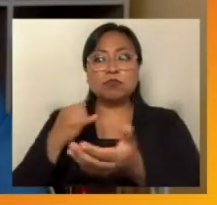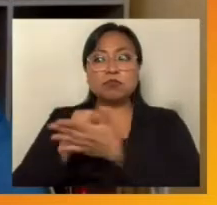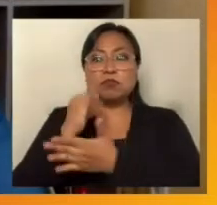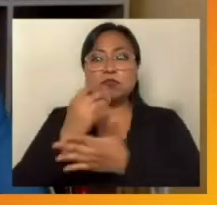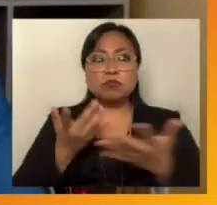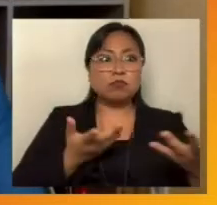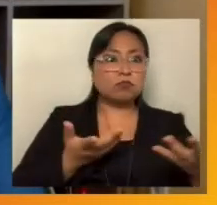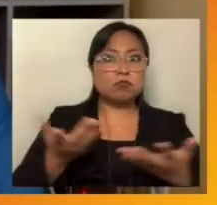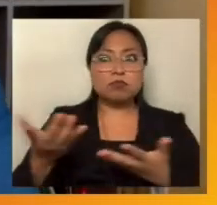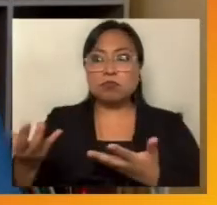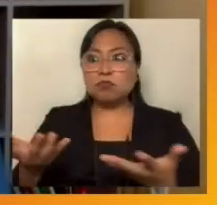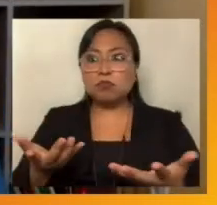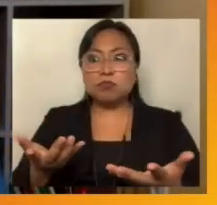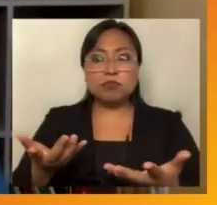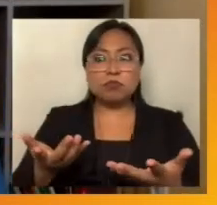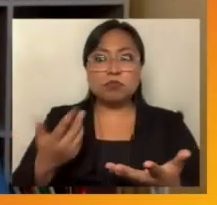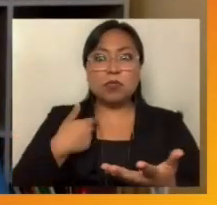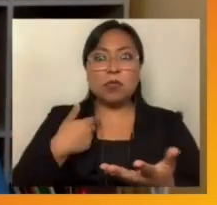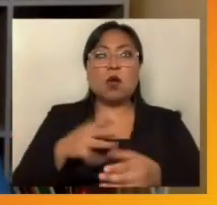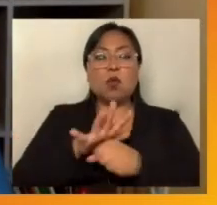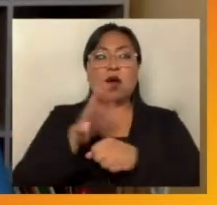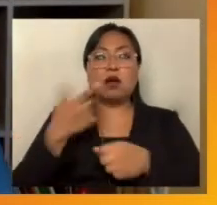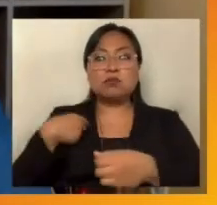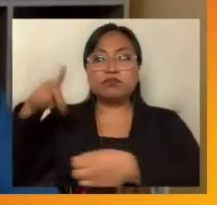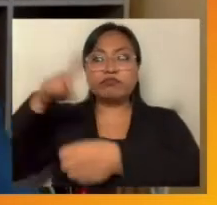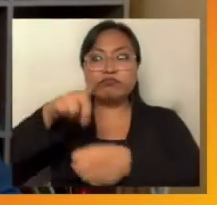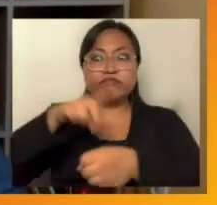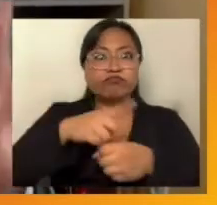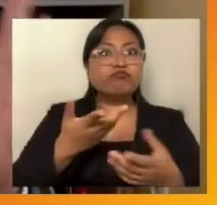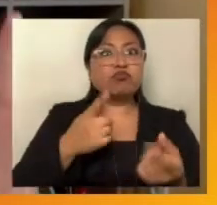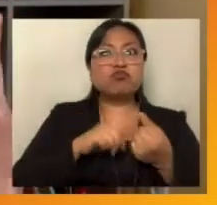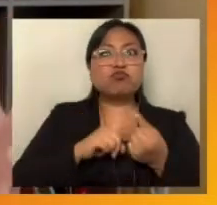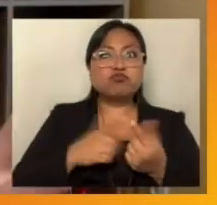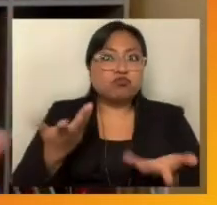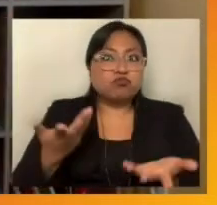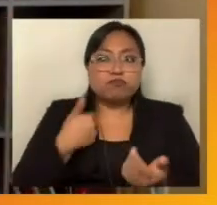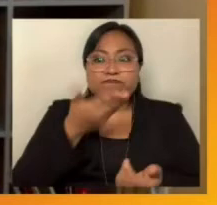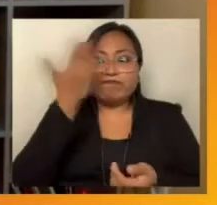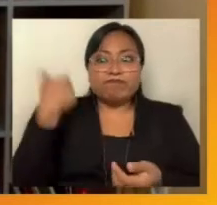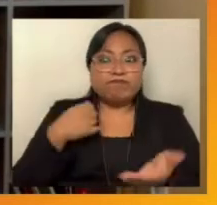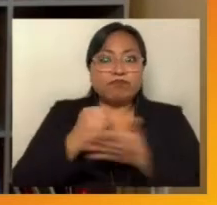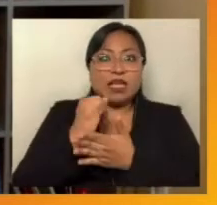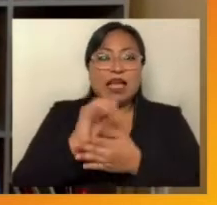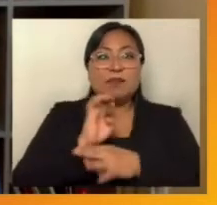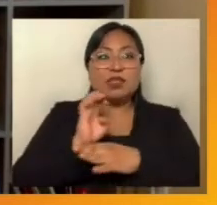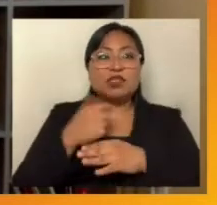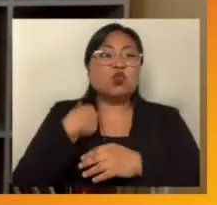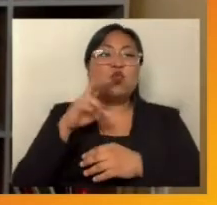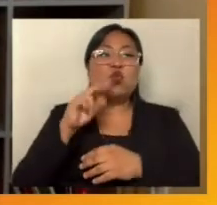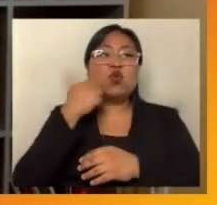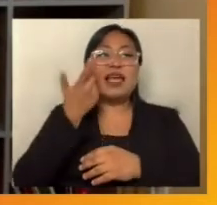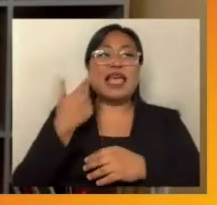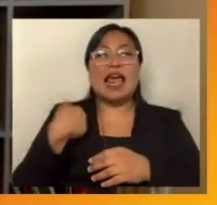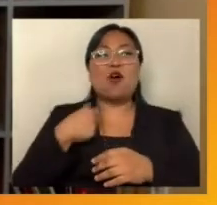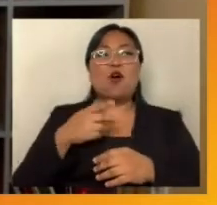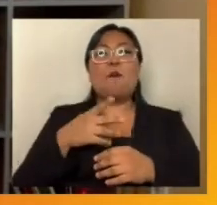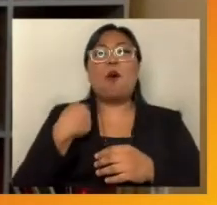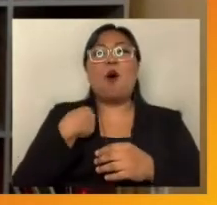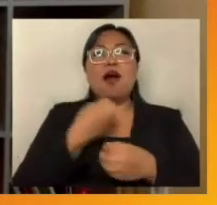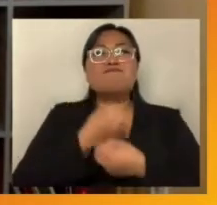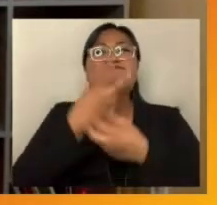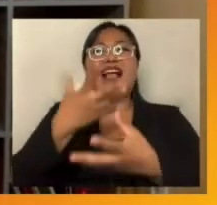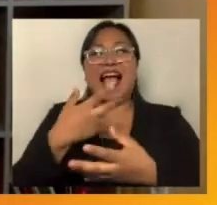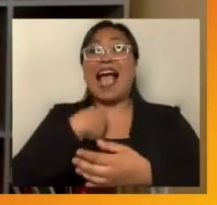ONG vas a dejar tus fondos. Pero no te haces visible, porque sabes que si te haces visible, te